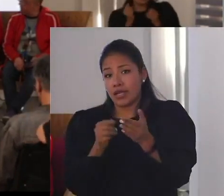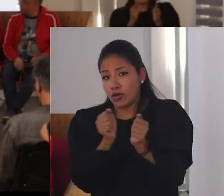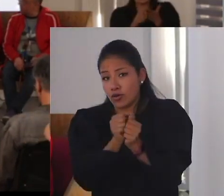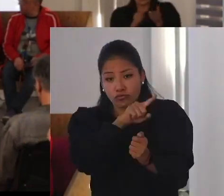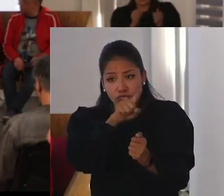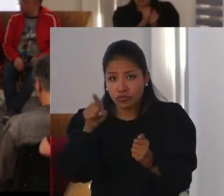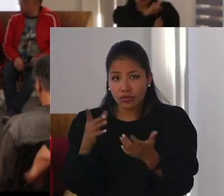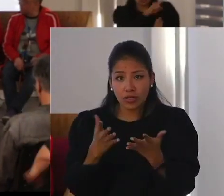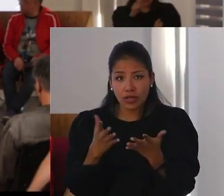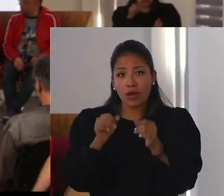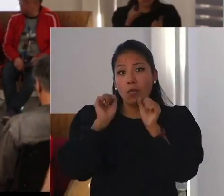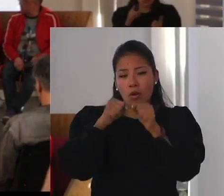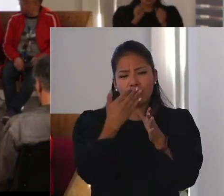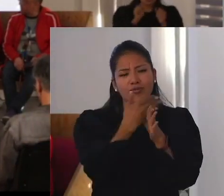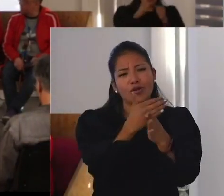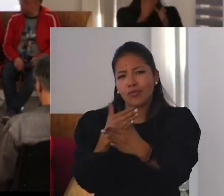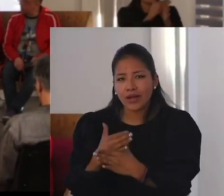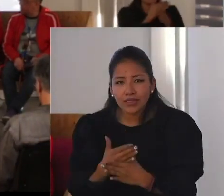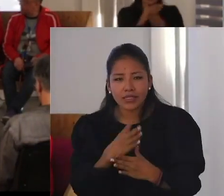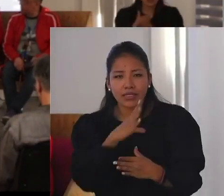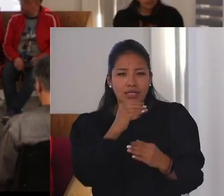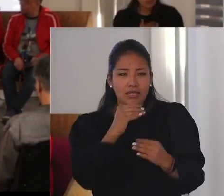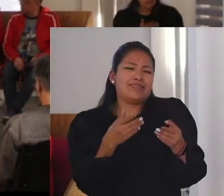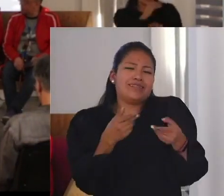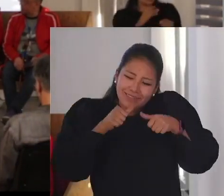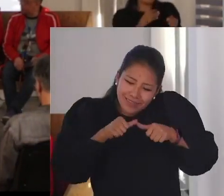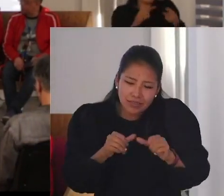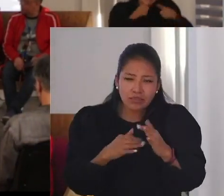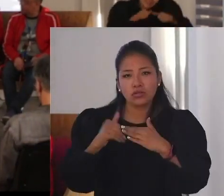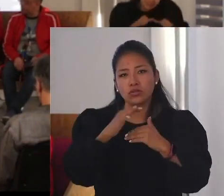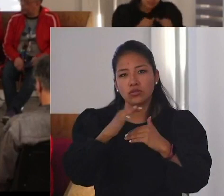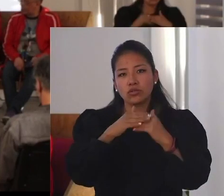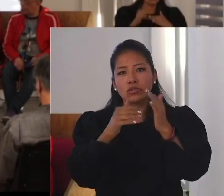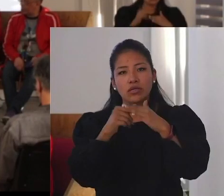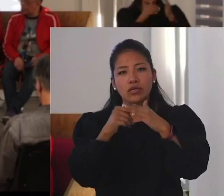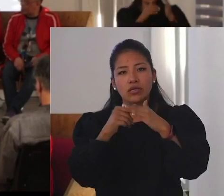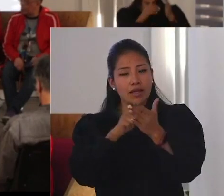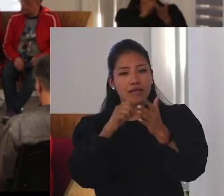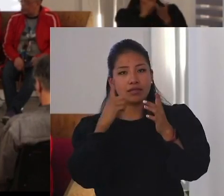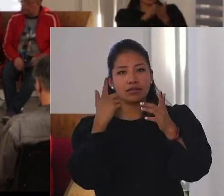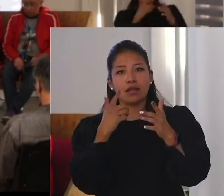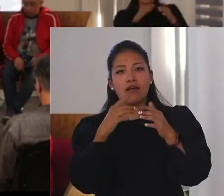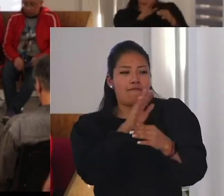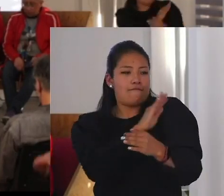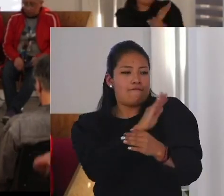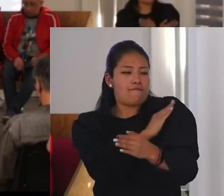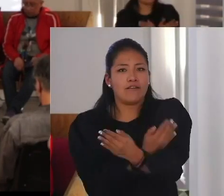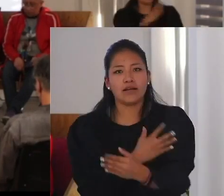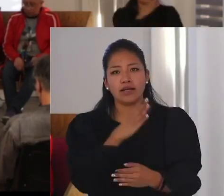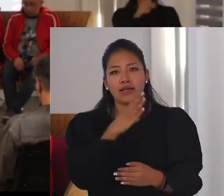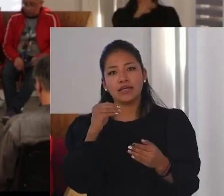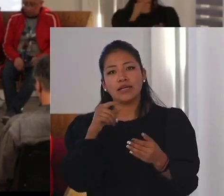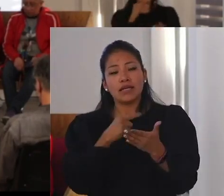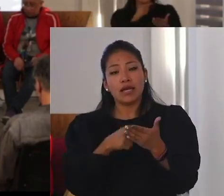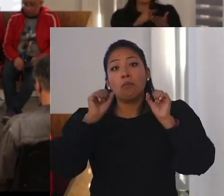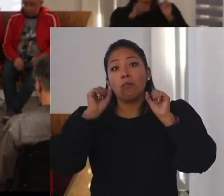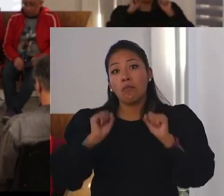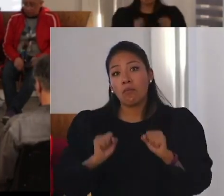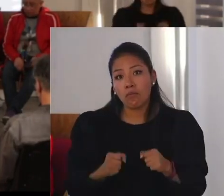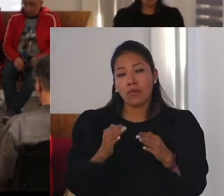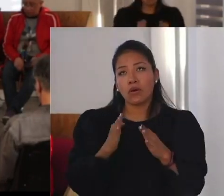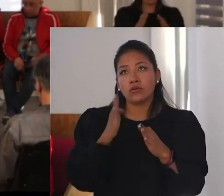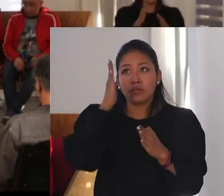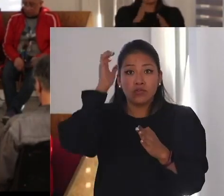seguir compartiendo y seguir construyendo este ritmo esta fuerza que nos permita un estado